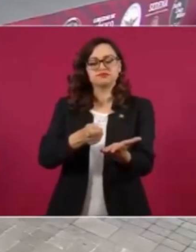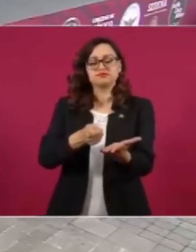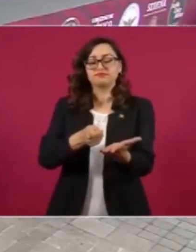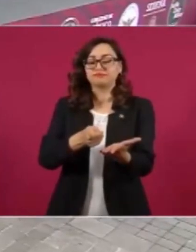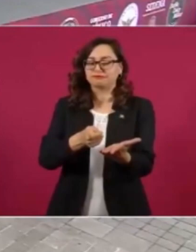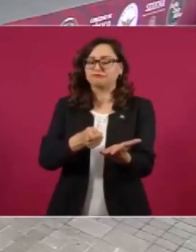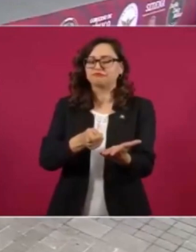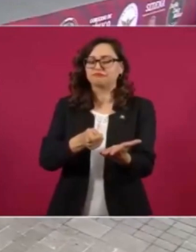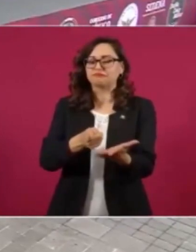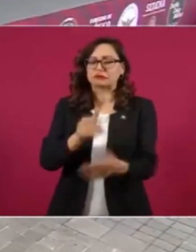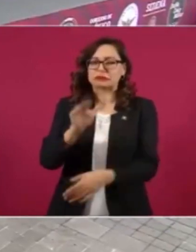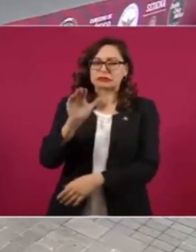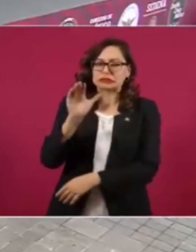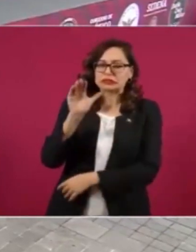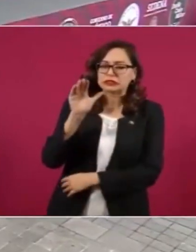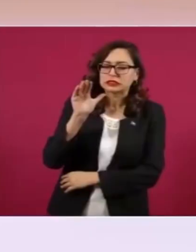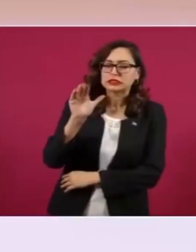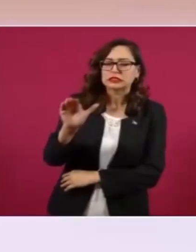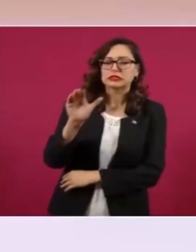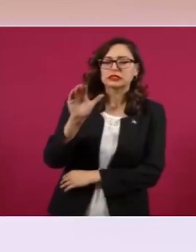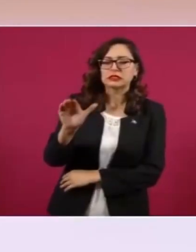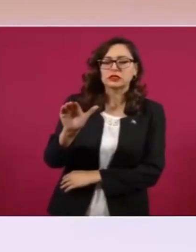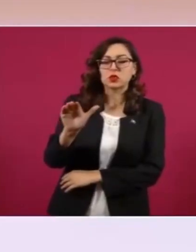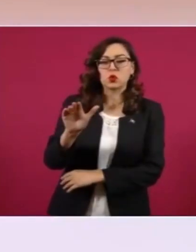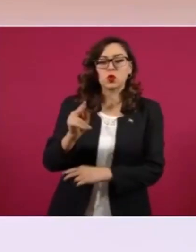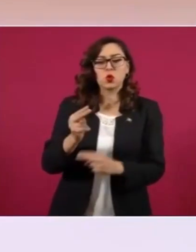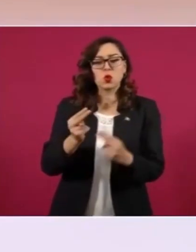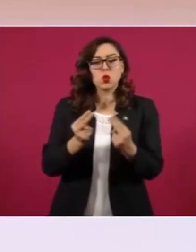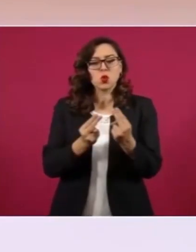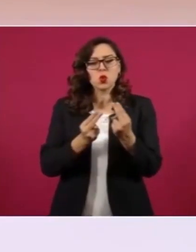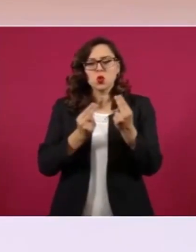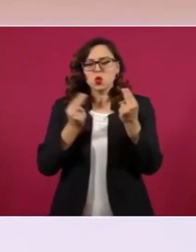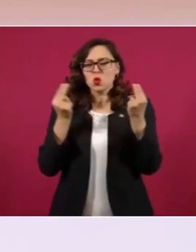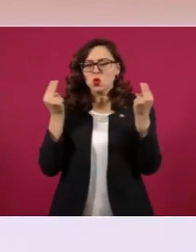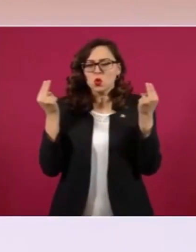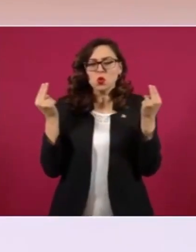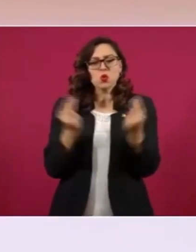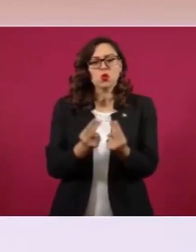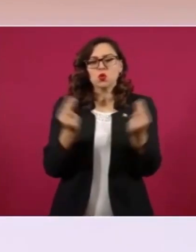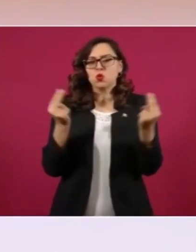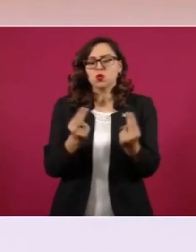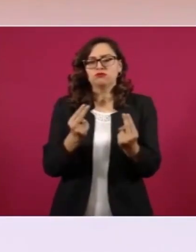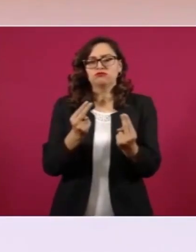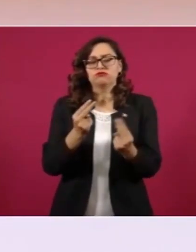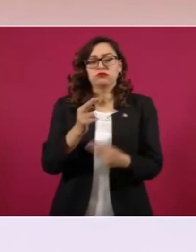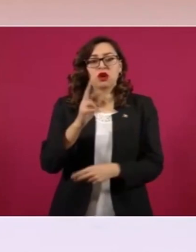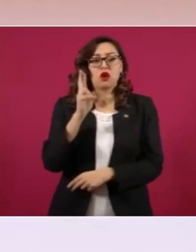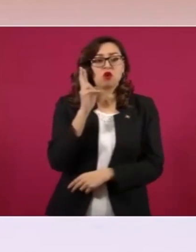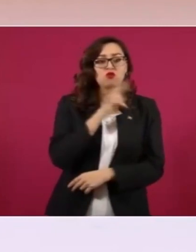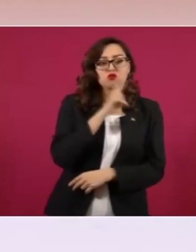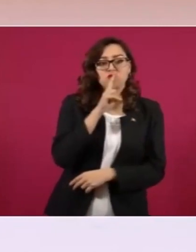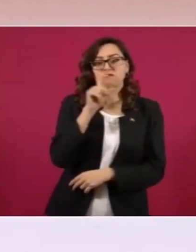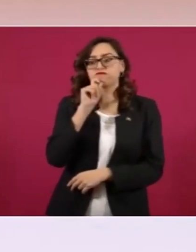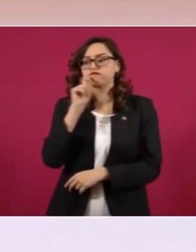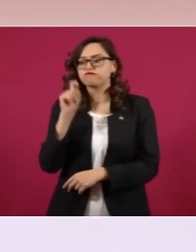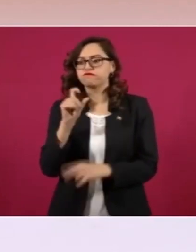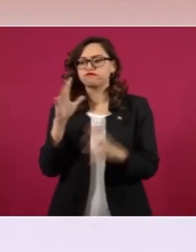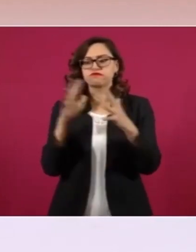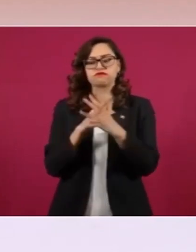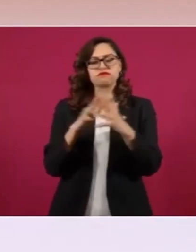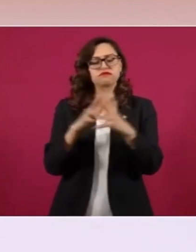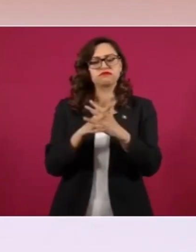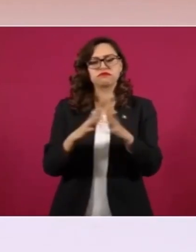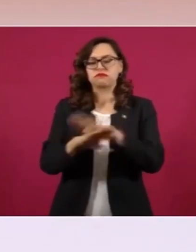acuerdo para detener la guerra en Ucrania y